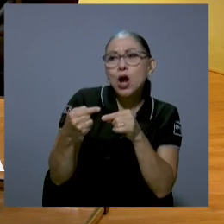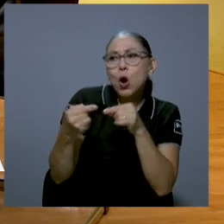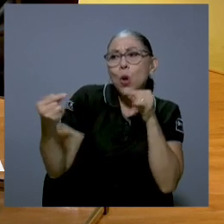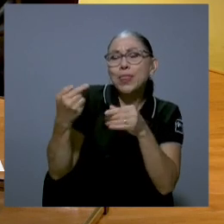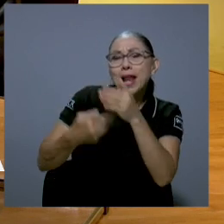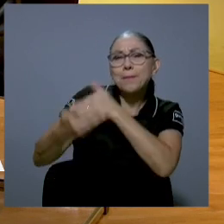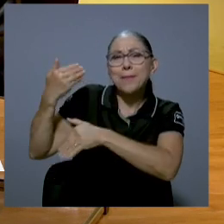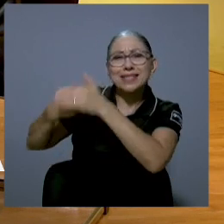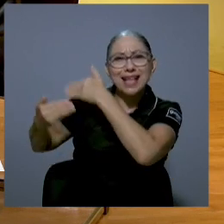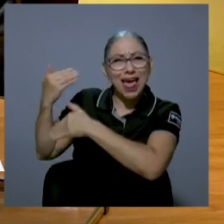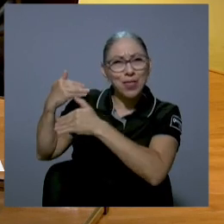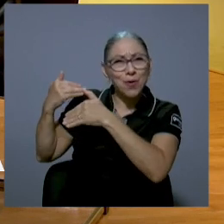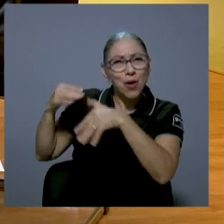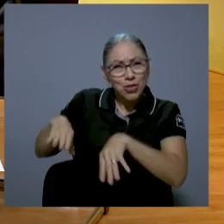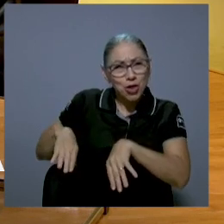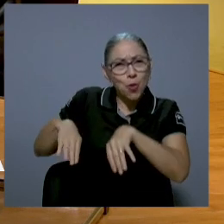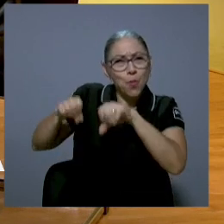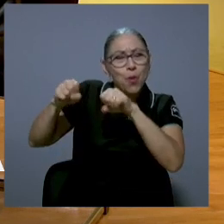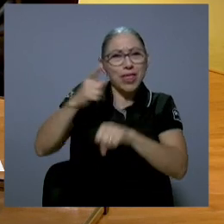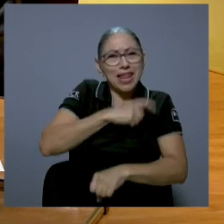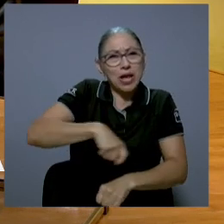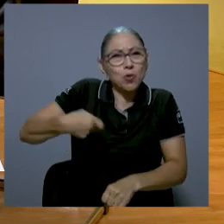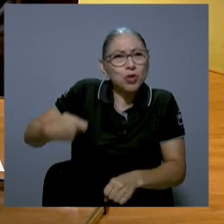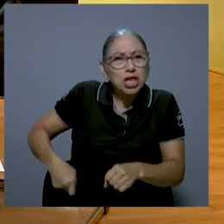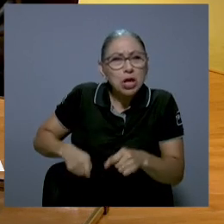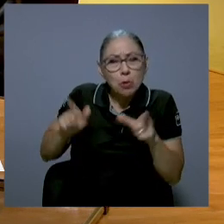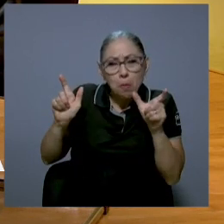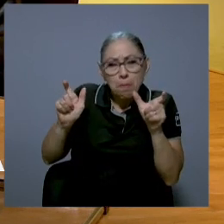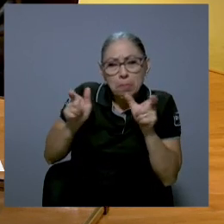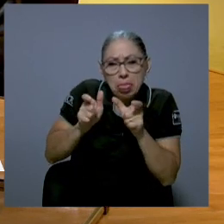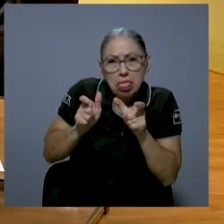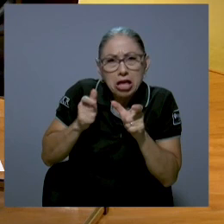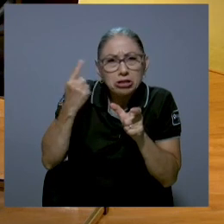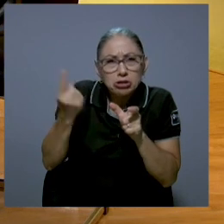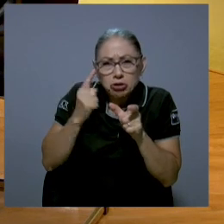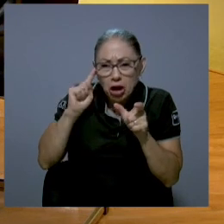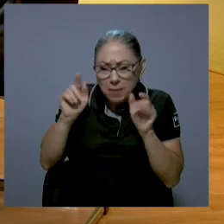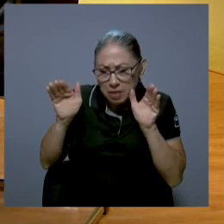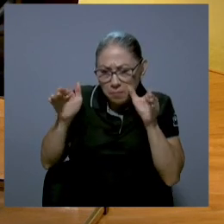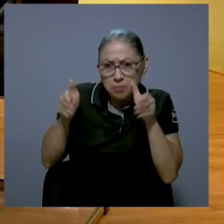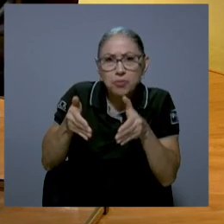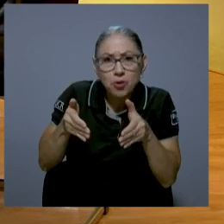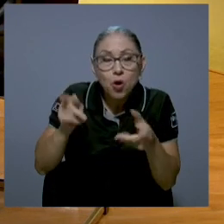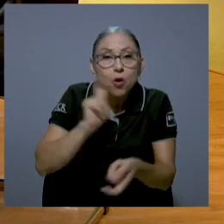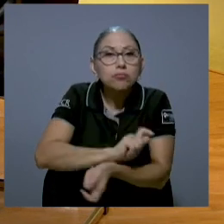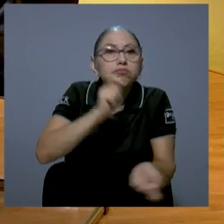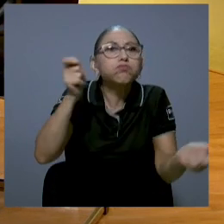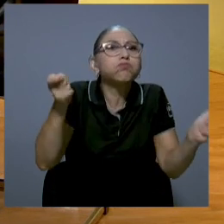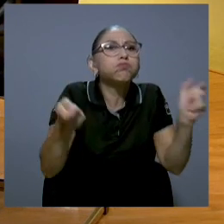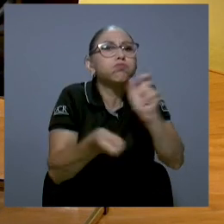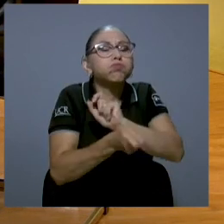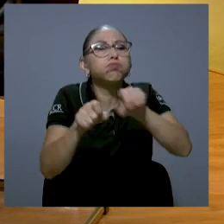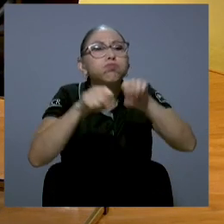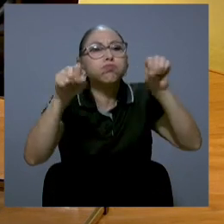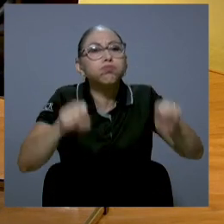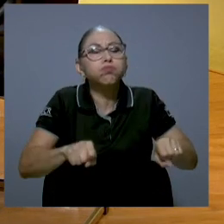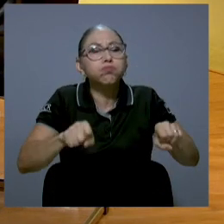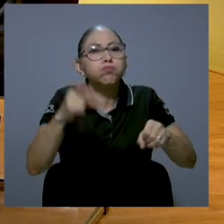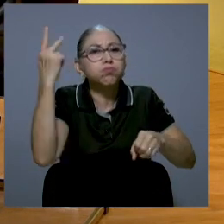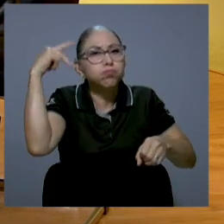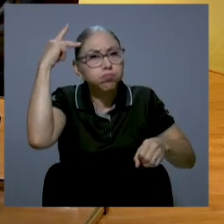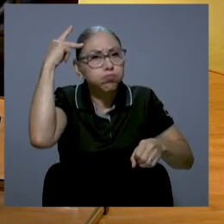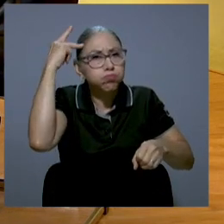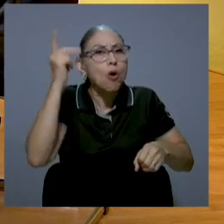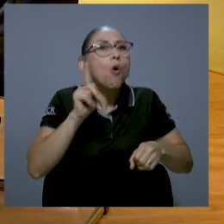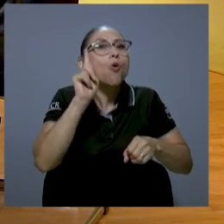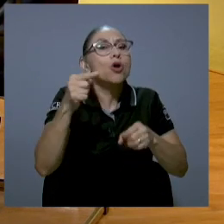omnímodo, centralista. Hubo un cambio radical en el sistema político nuestro, es decir, hubo una polémica contra lo que había